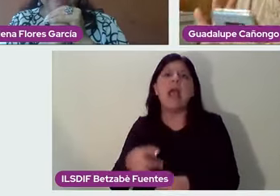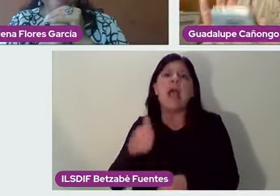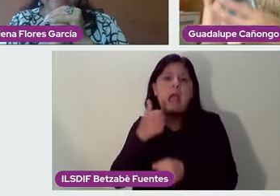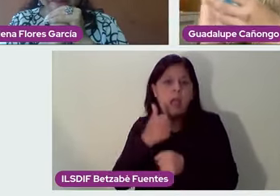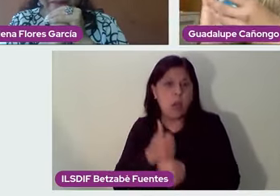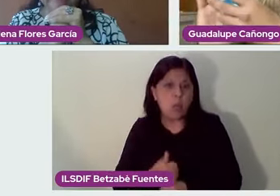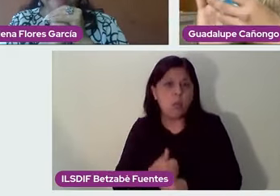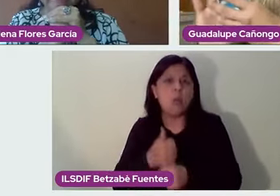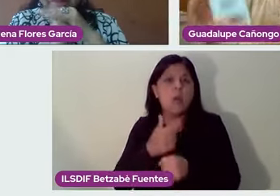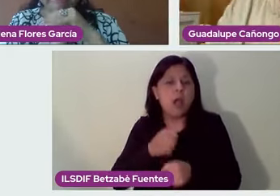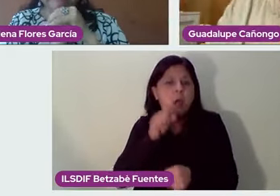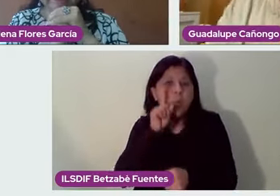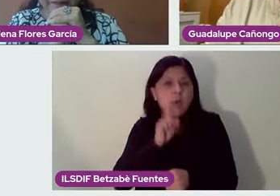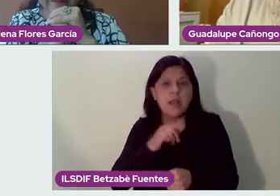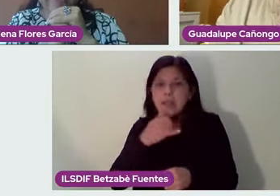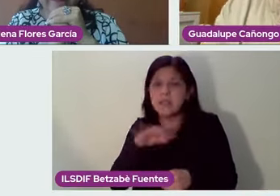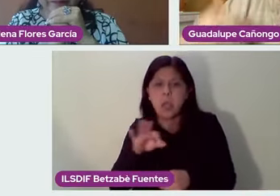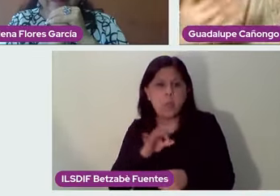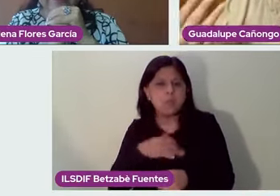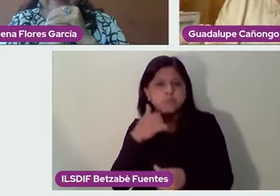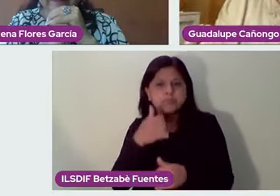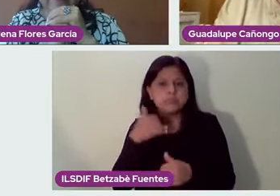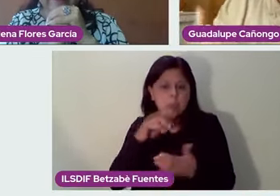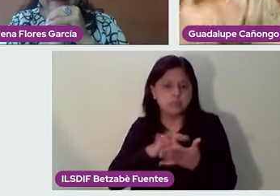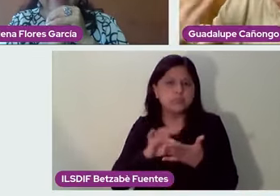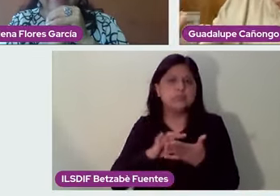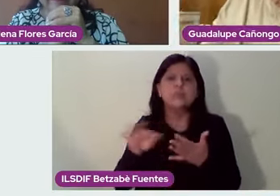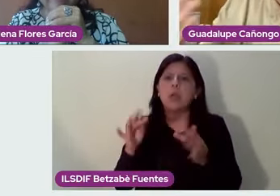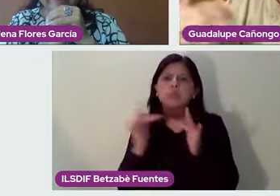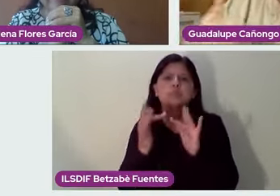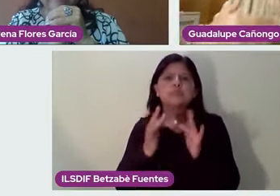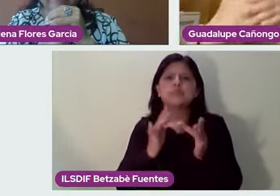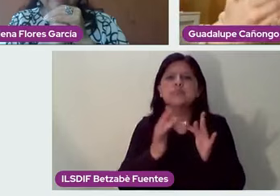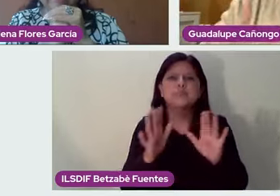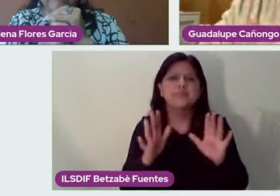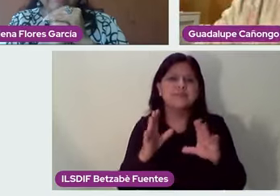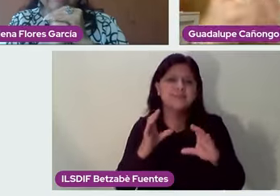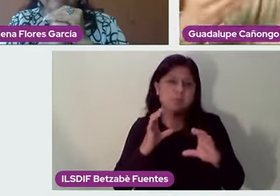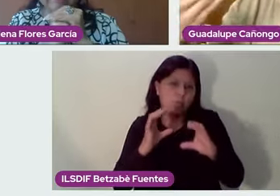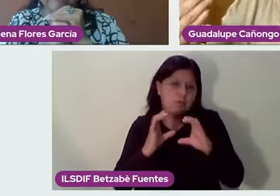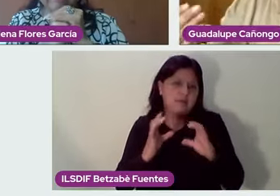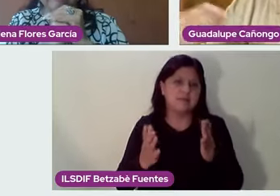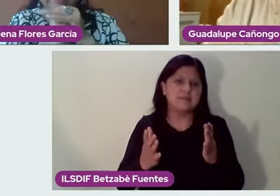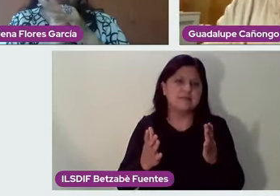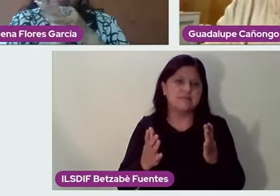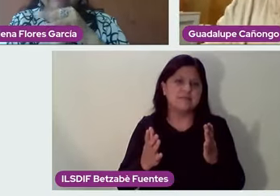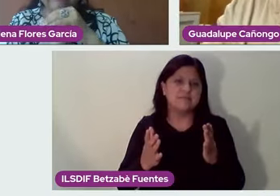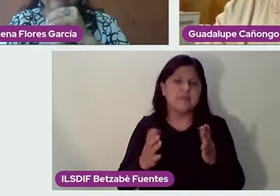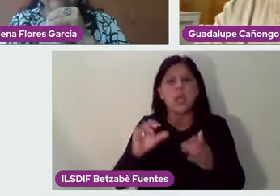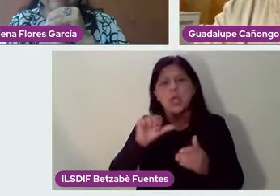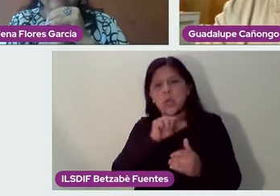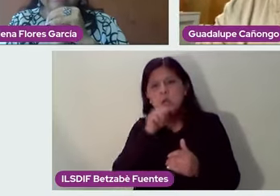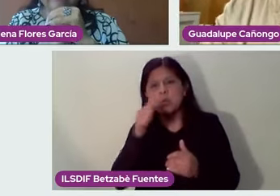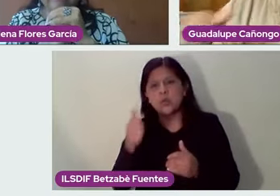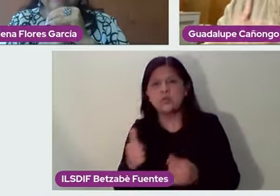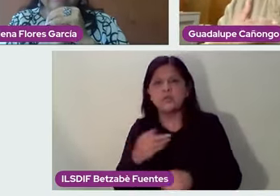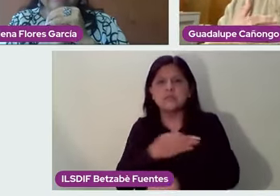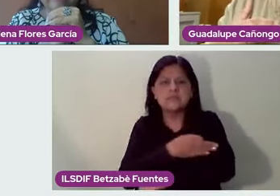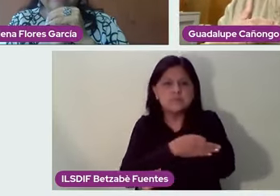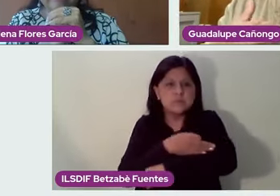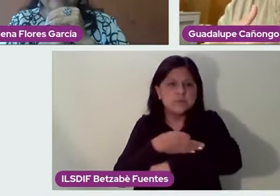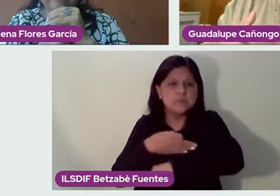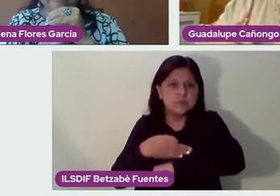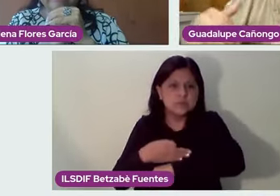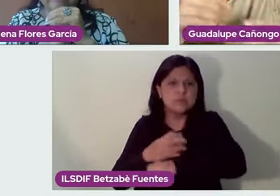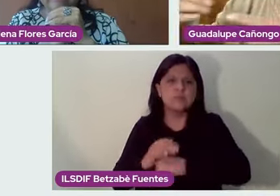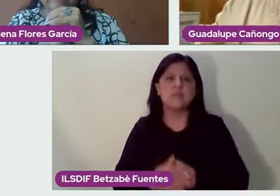servicio, a un dispositivo. Ya logramos en muchos espacios, en muchas familias, que tengamos